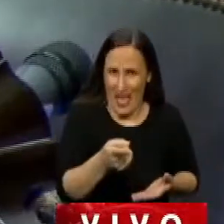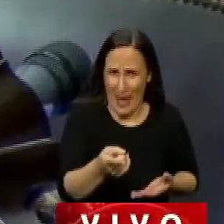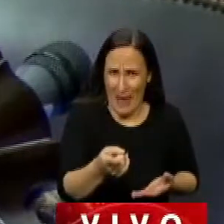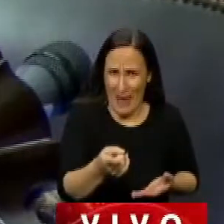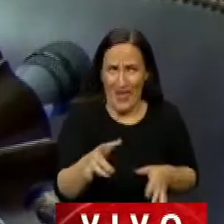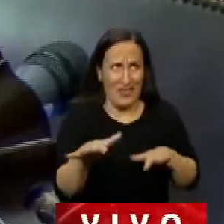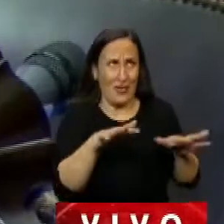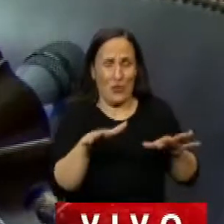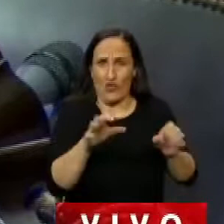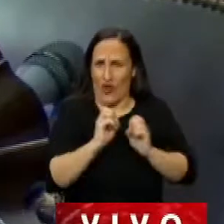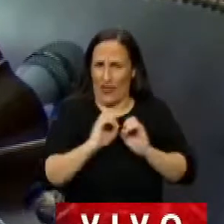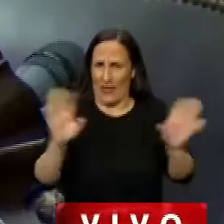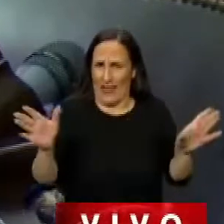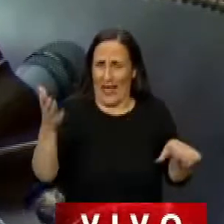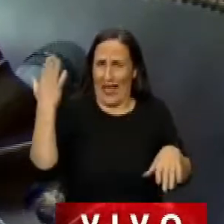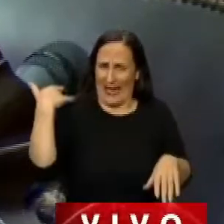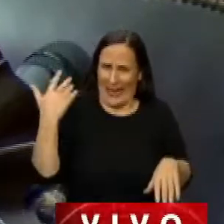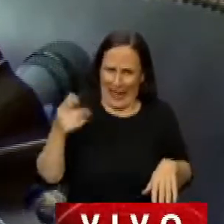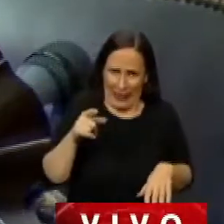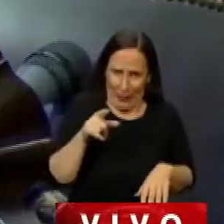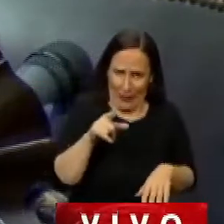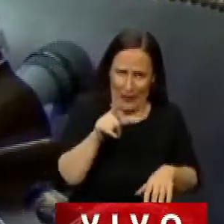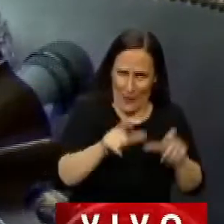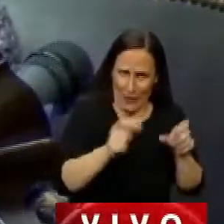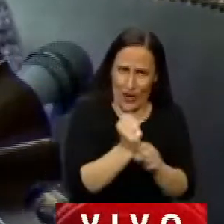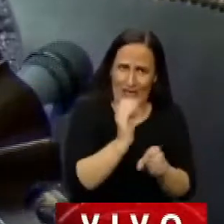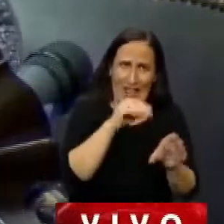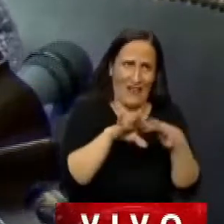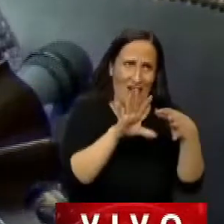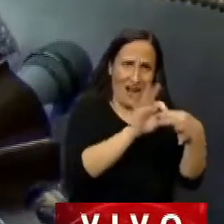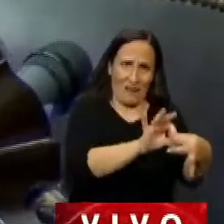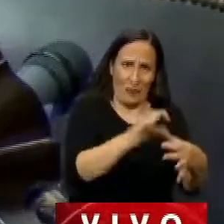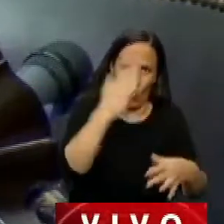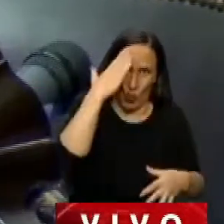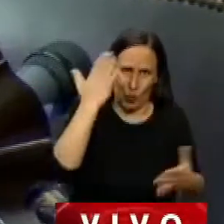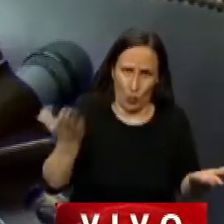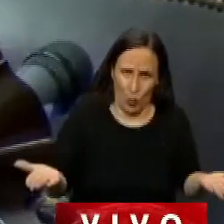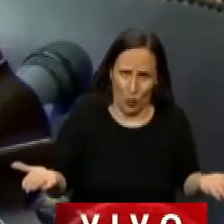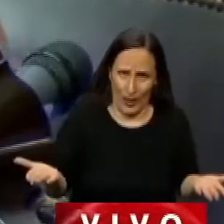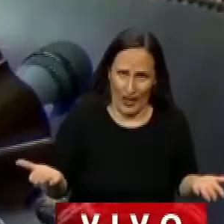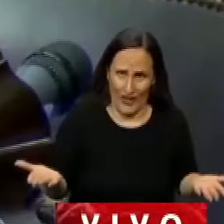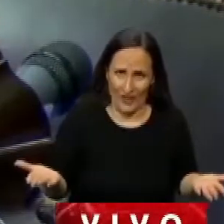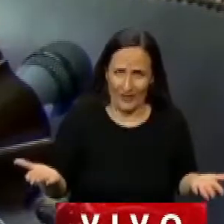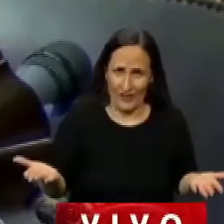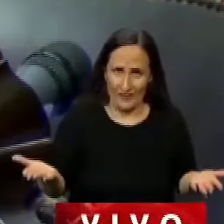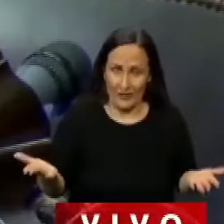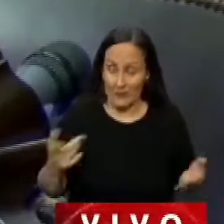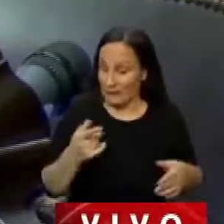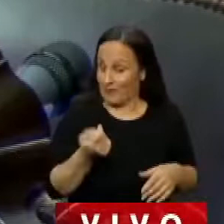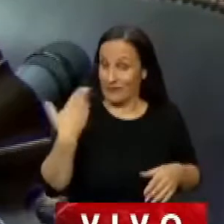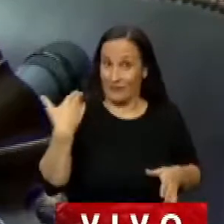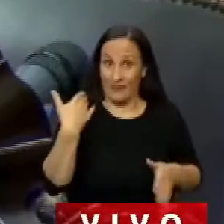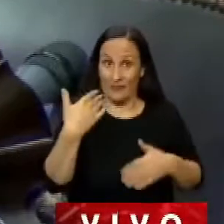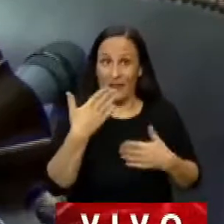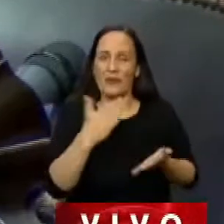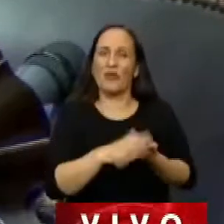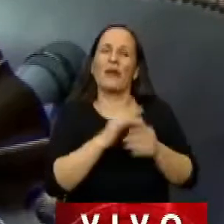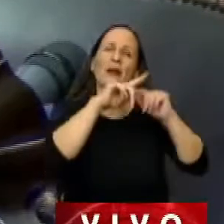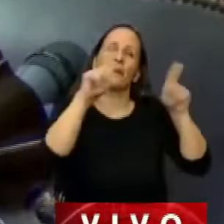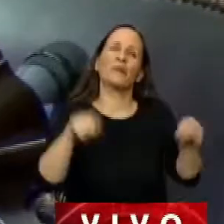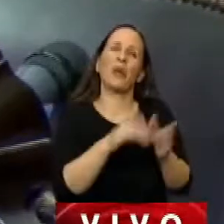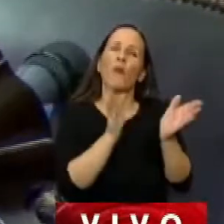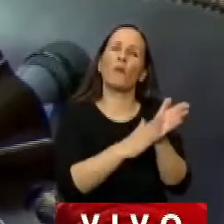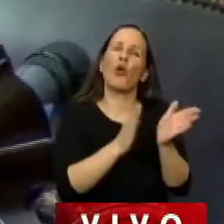vivieron las y los trabajadores de la cultura. Y entonces acá hablábamos también hace un ratito del monotributo como